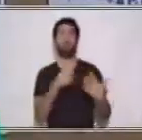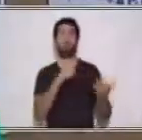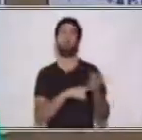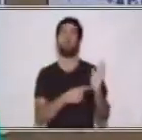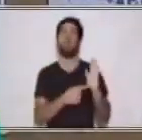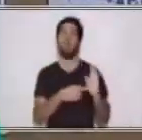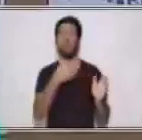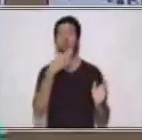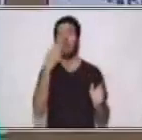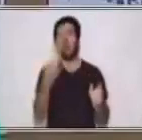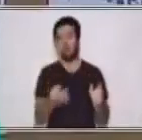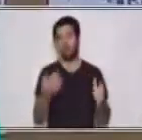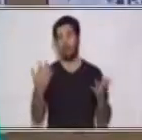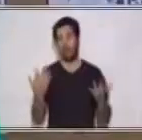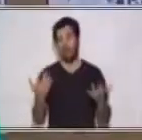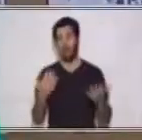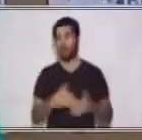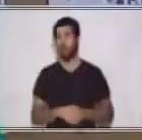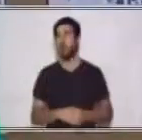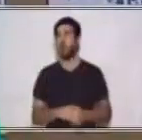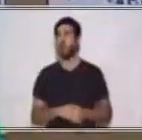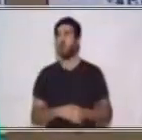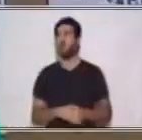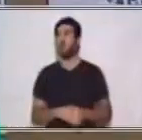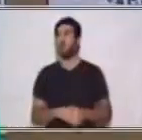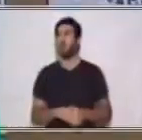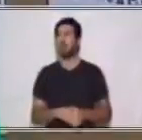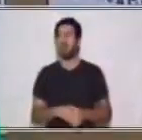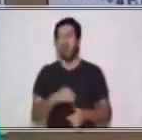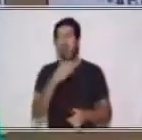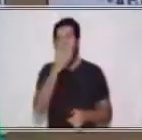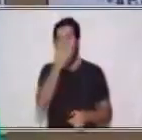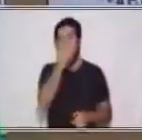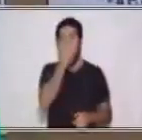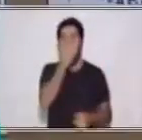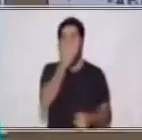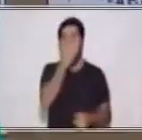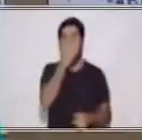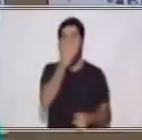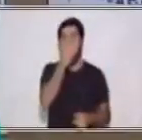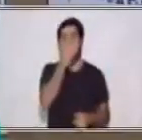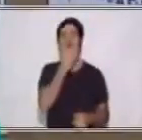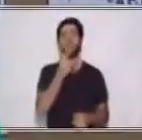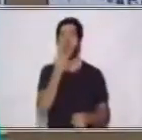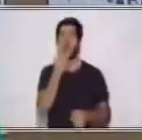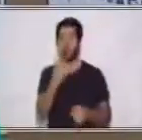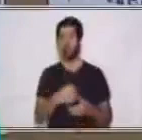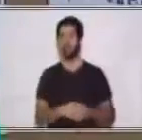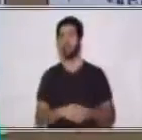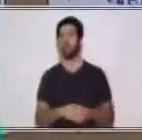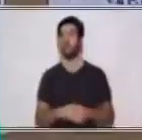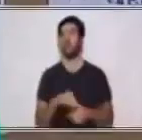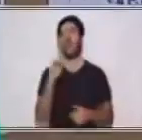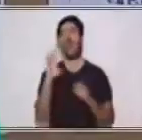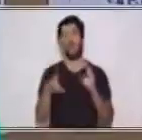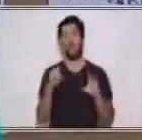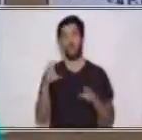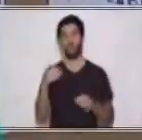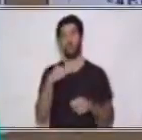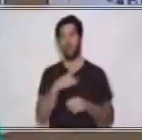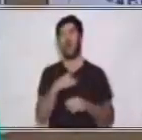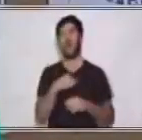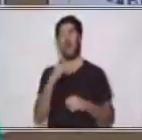o preposiciones van a estar siempre explícitos en el texto. ¿Te recuerdas también que ya trabajamos en cierta manera las